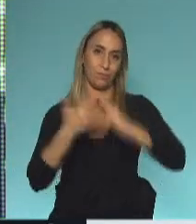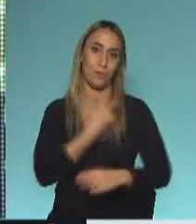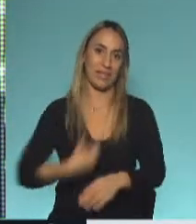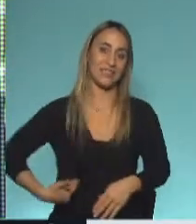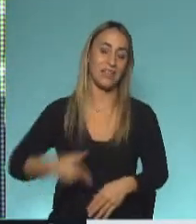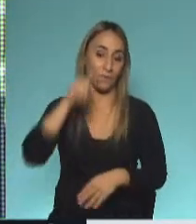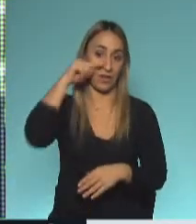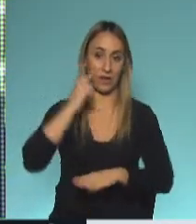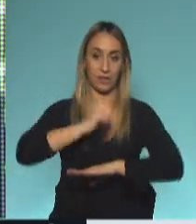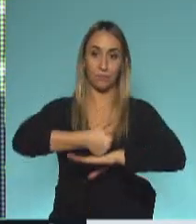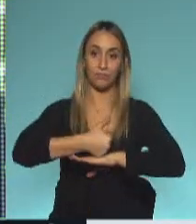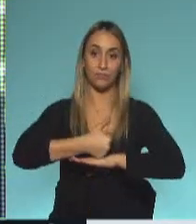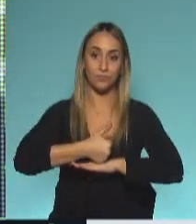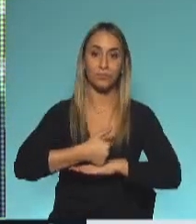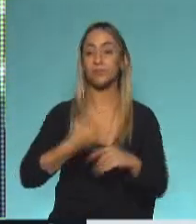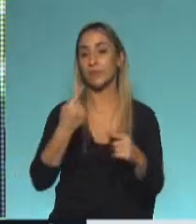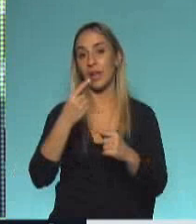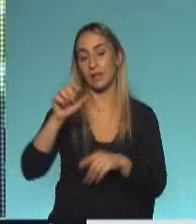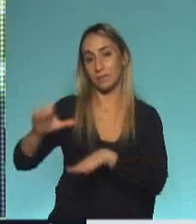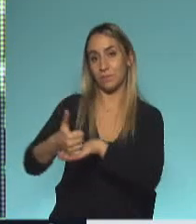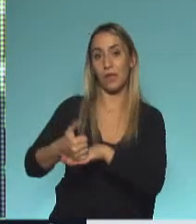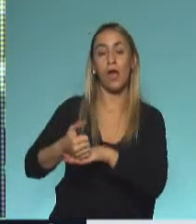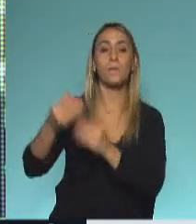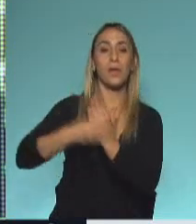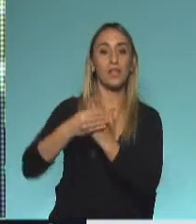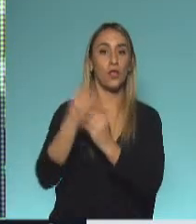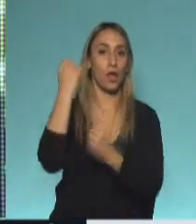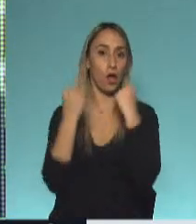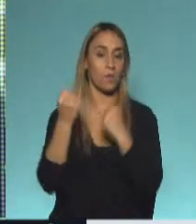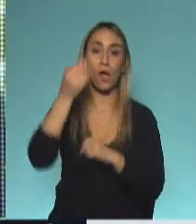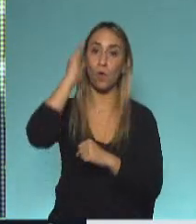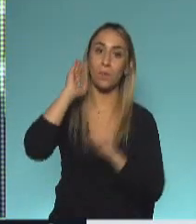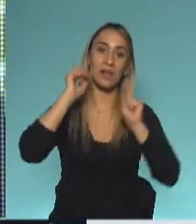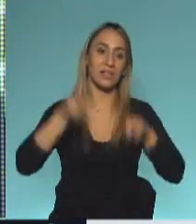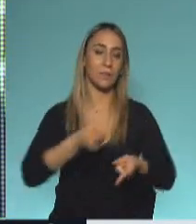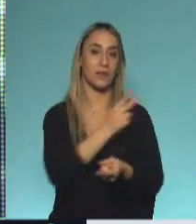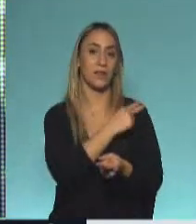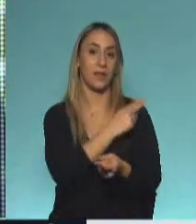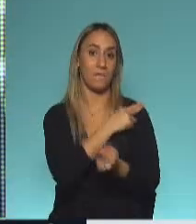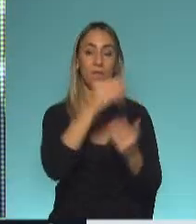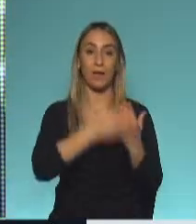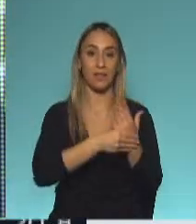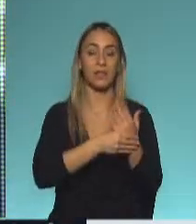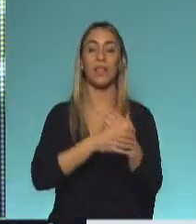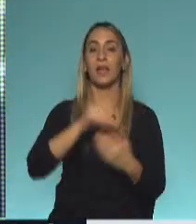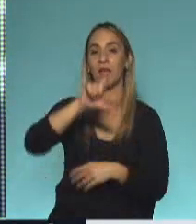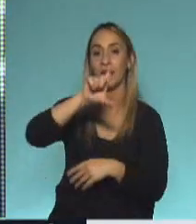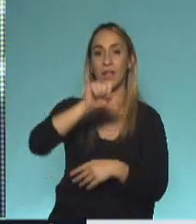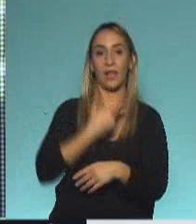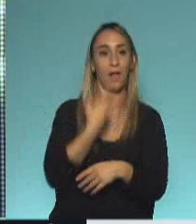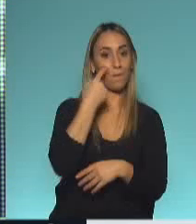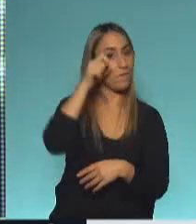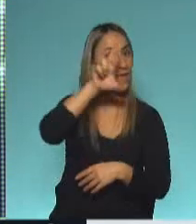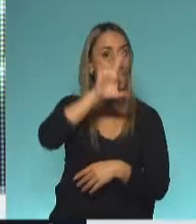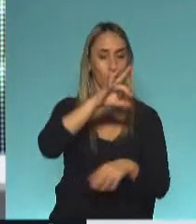donde estuvieron entre otros martín guzmán el ministro de economía y también el jefe de gabinete santiago cafiero con la idea de